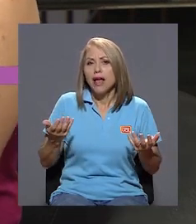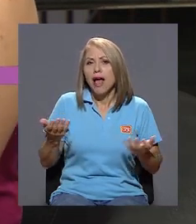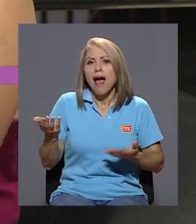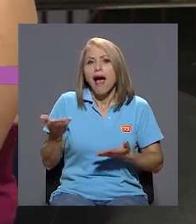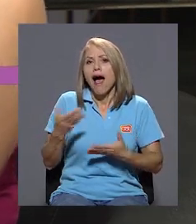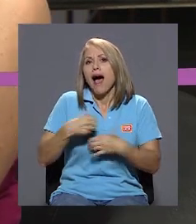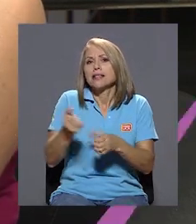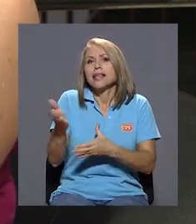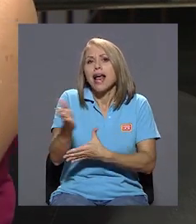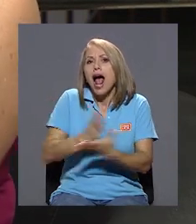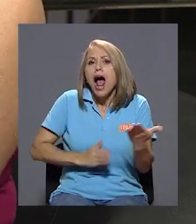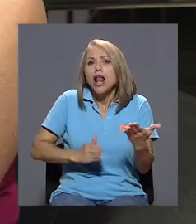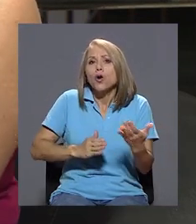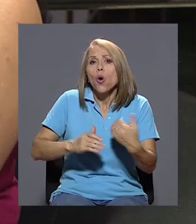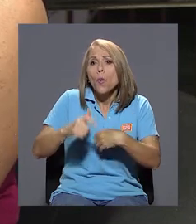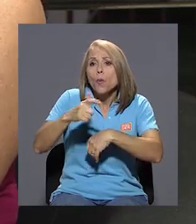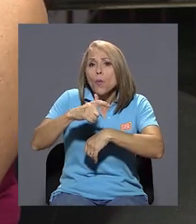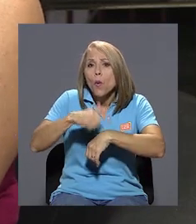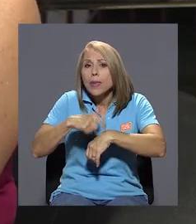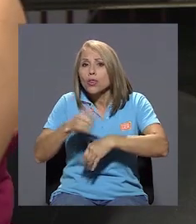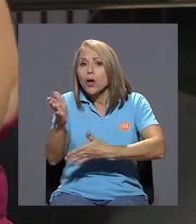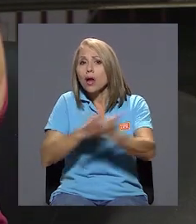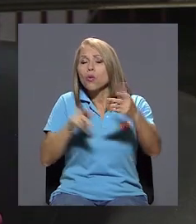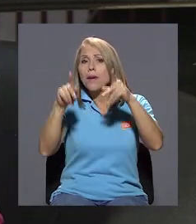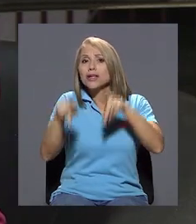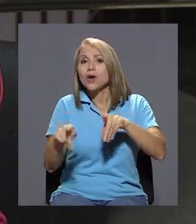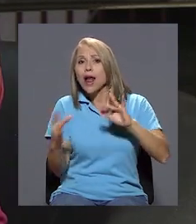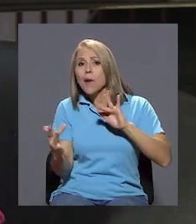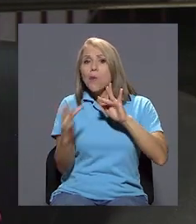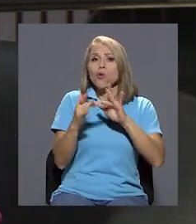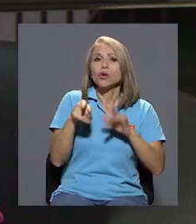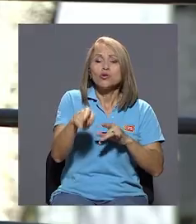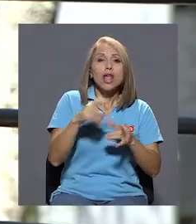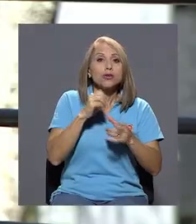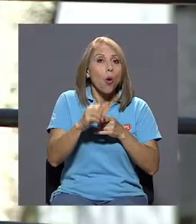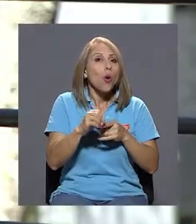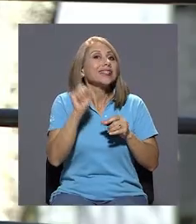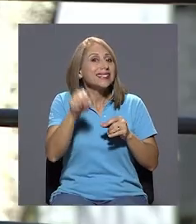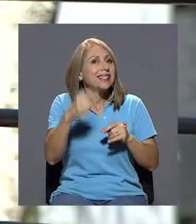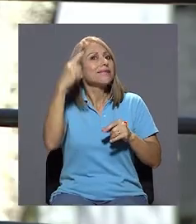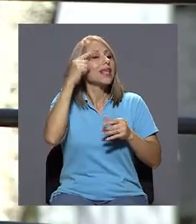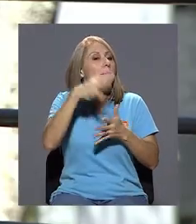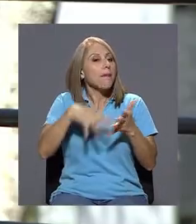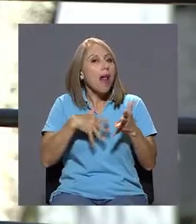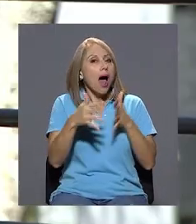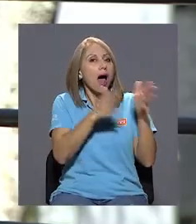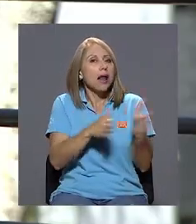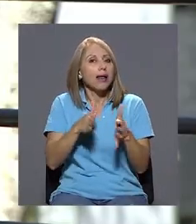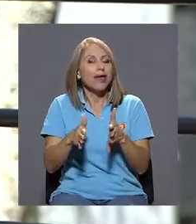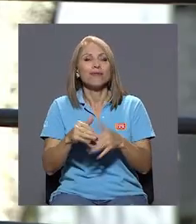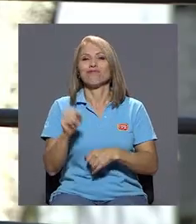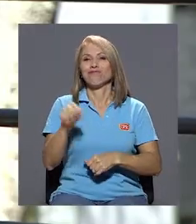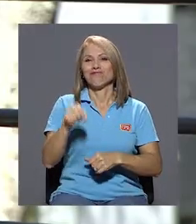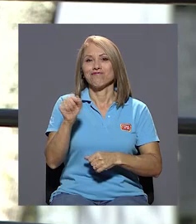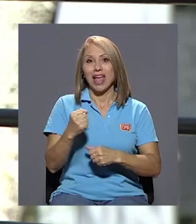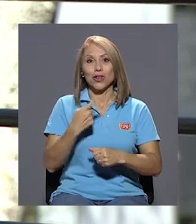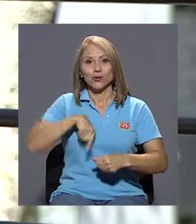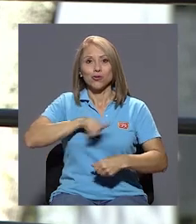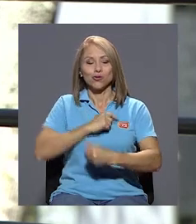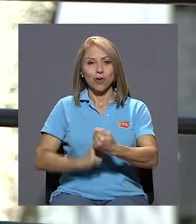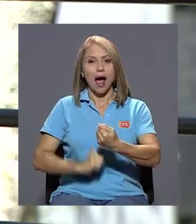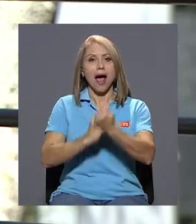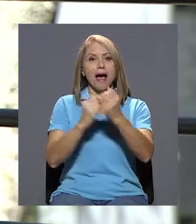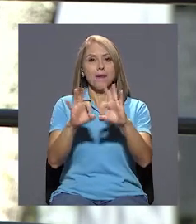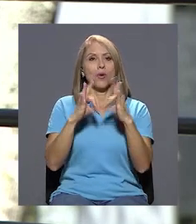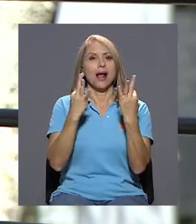algo solamente cuando alguien los busca o si planean actividades, digamos, claro, de apoyo. Claro, dentro de ese soporte a las familias nosotros, como